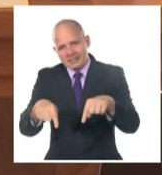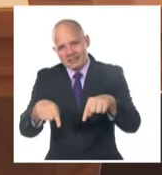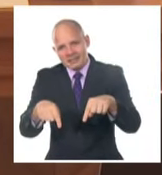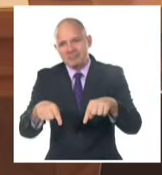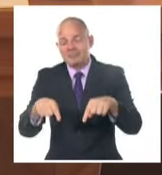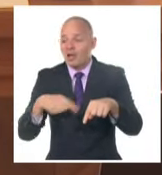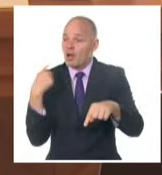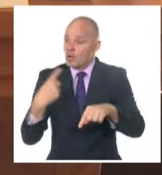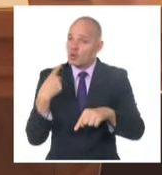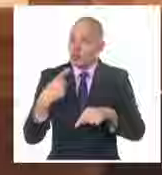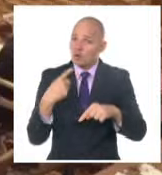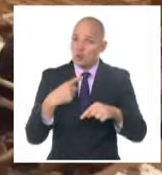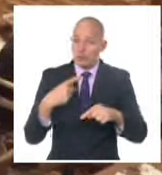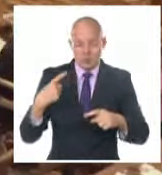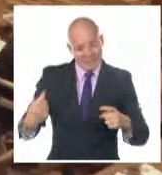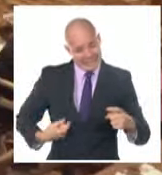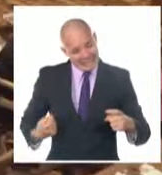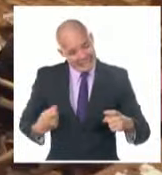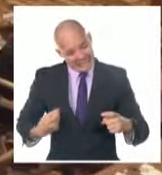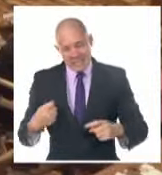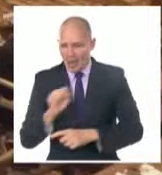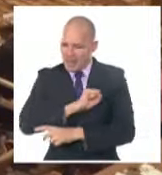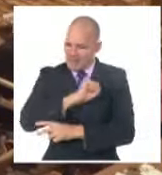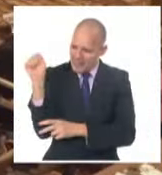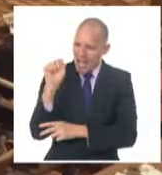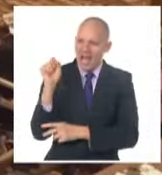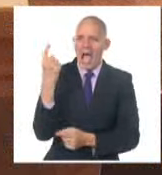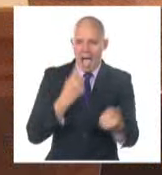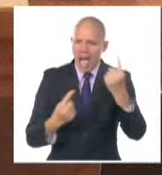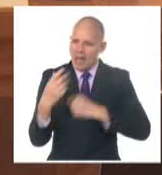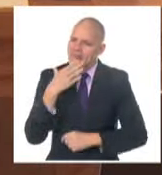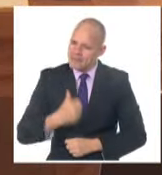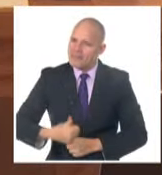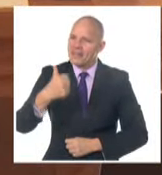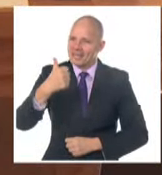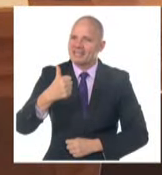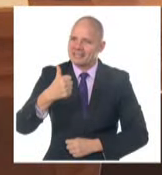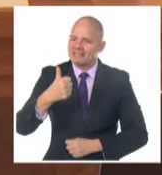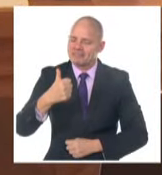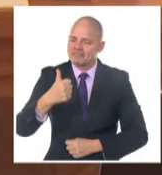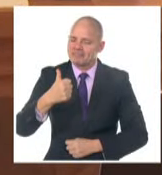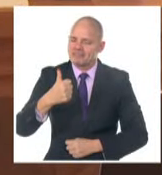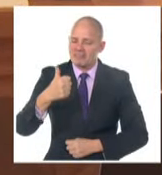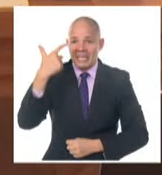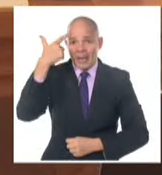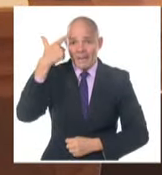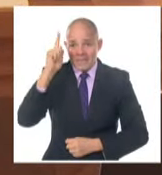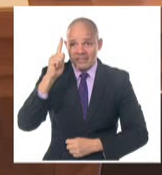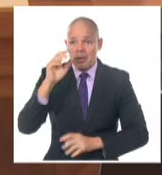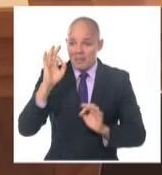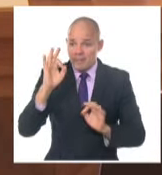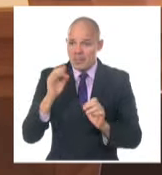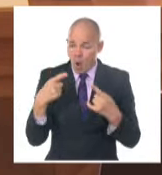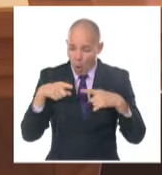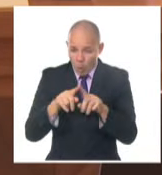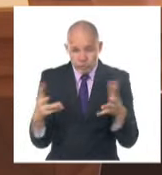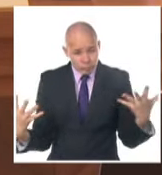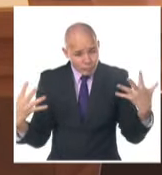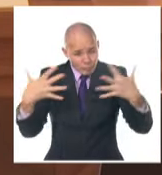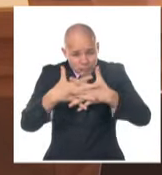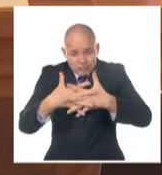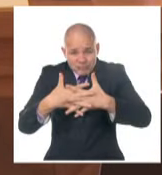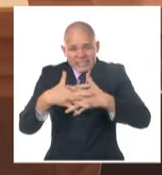victorias trascendentales para nuestras naciones. Juntos debemos continuar librando